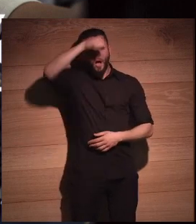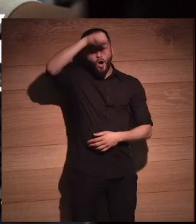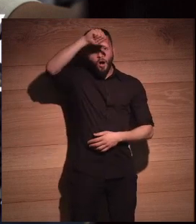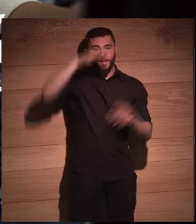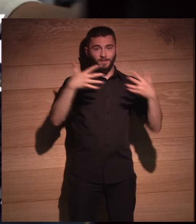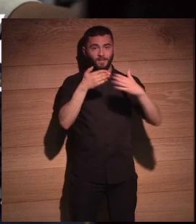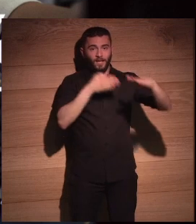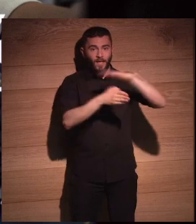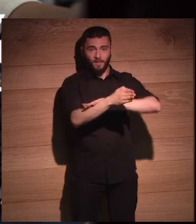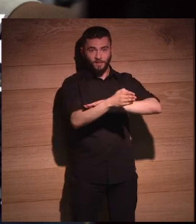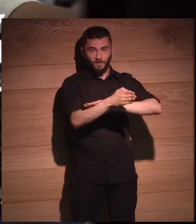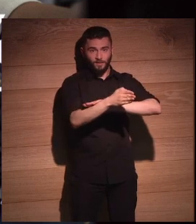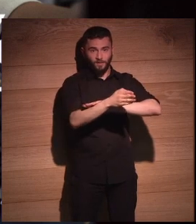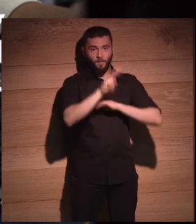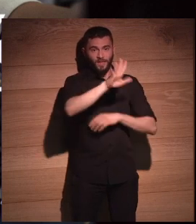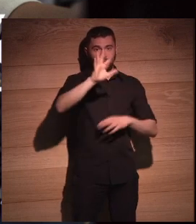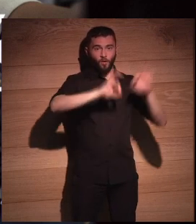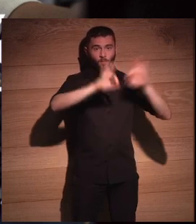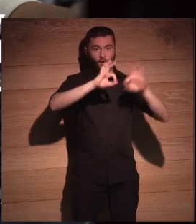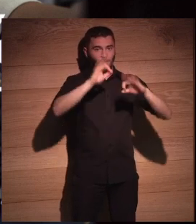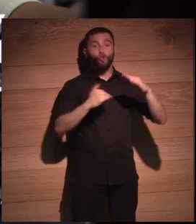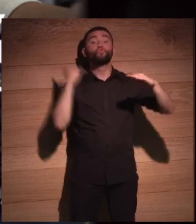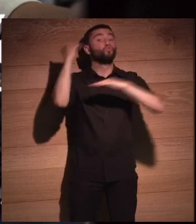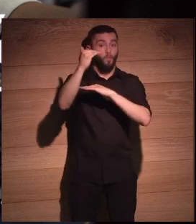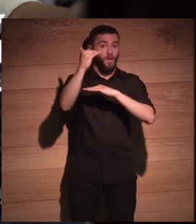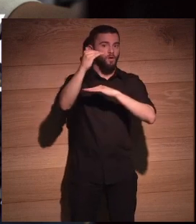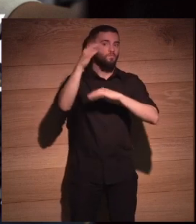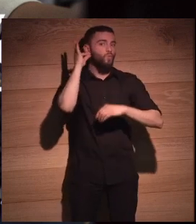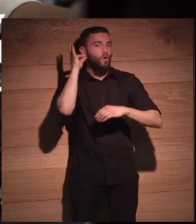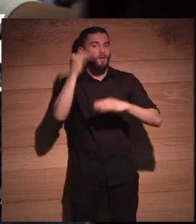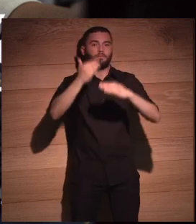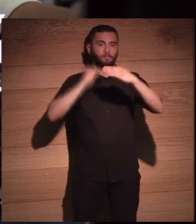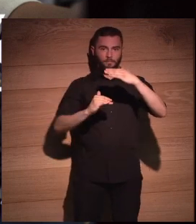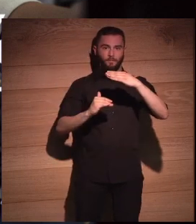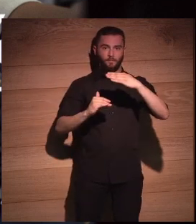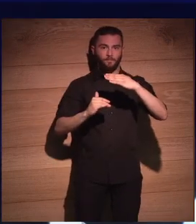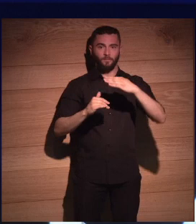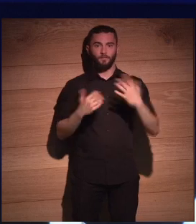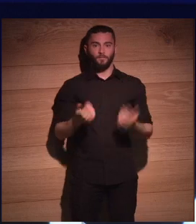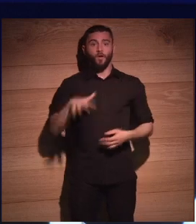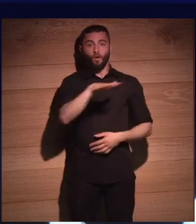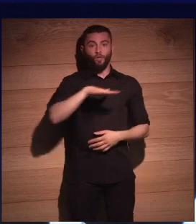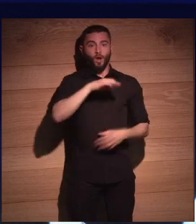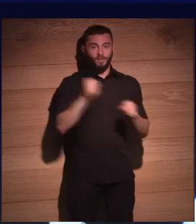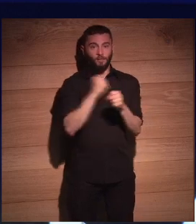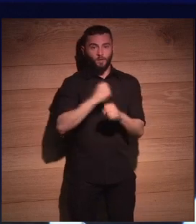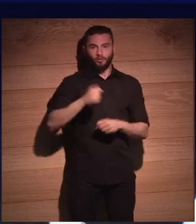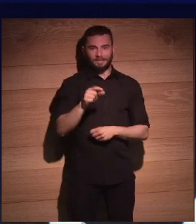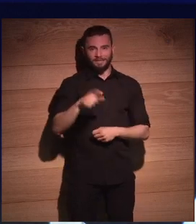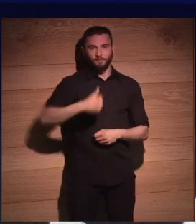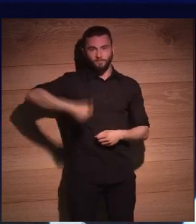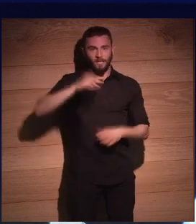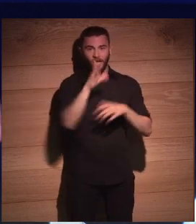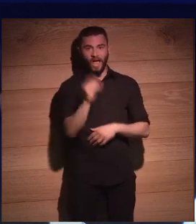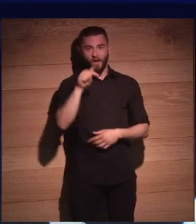acceden a Internet con una probabilidad un 25% superior a las mujeres. Otra vez en zonas donde más trabajamos, como África, el